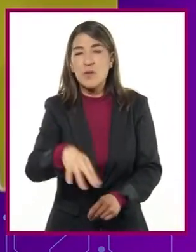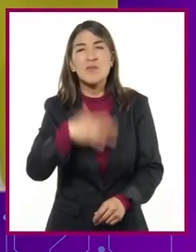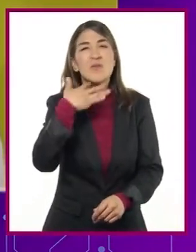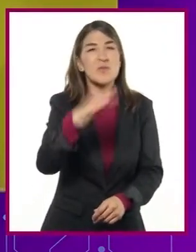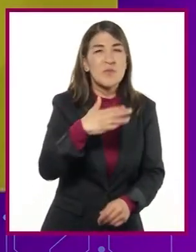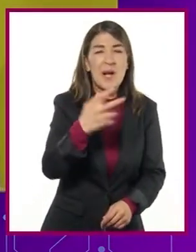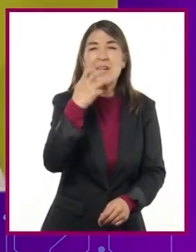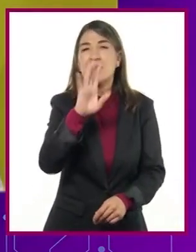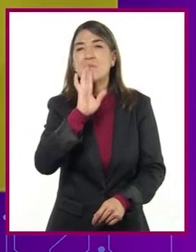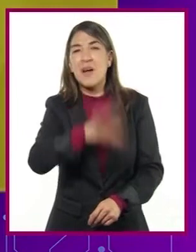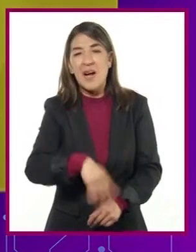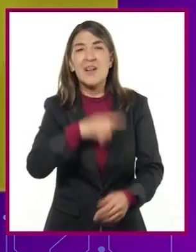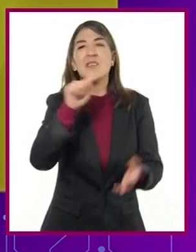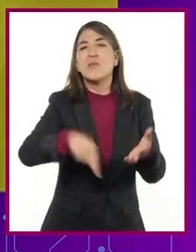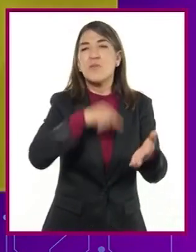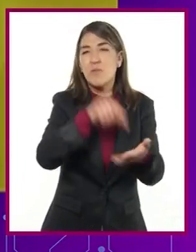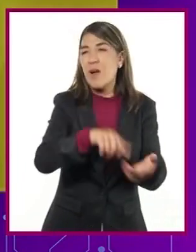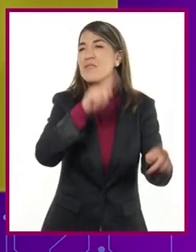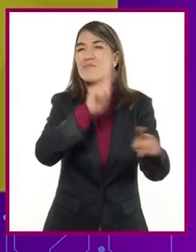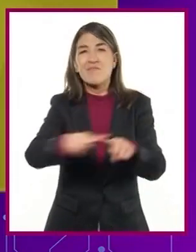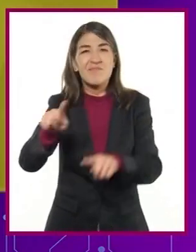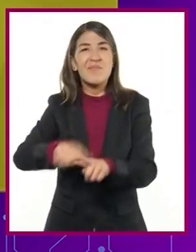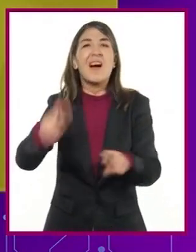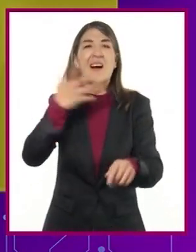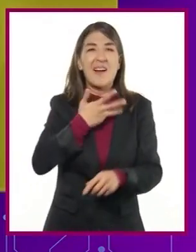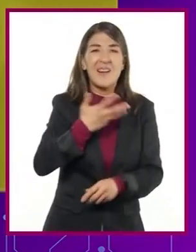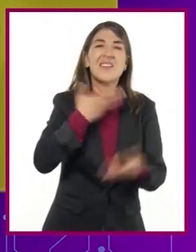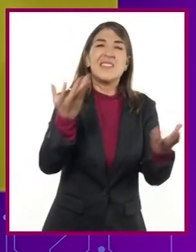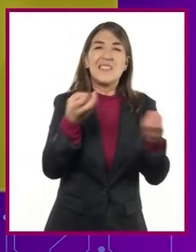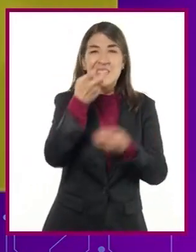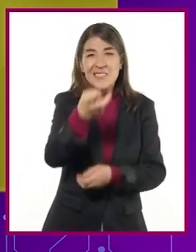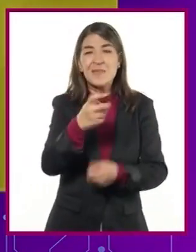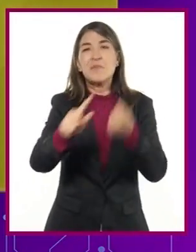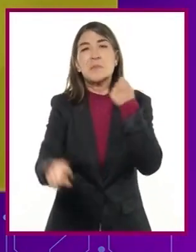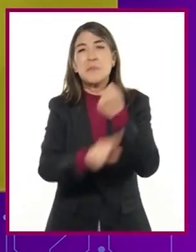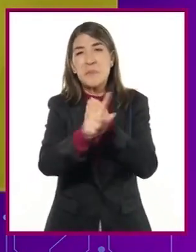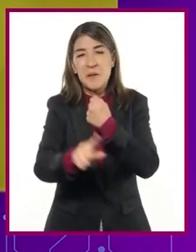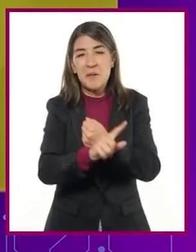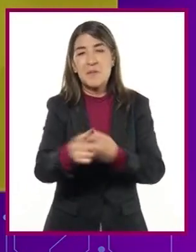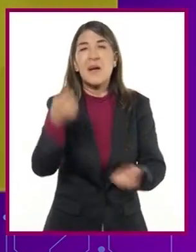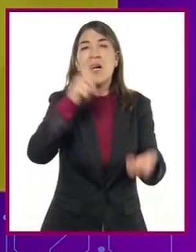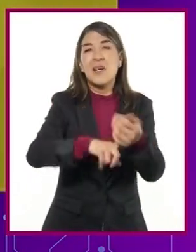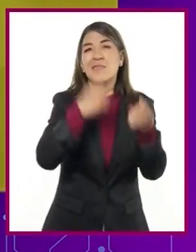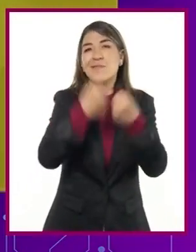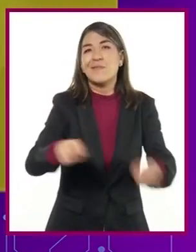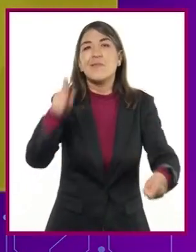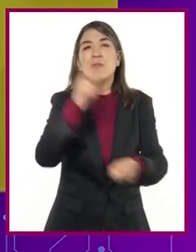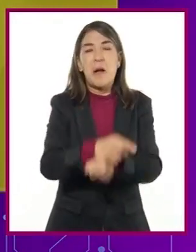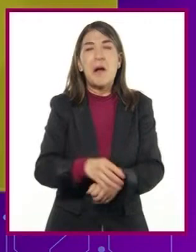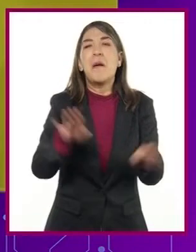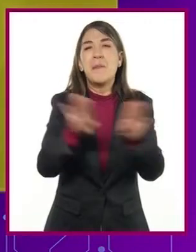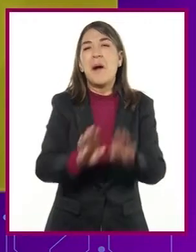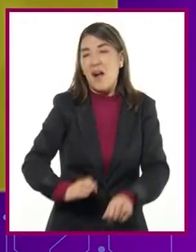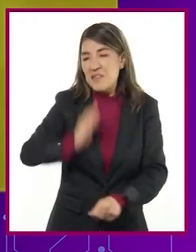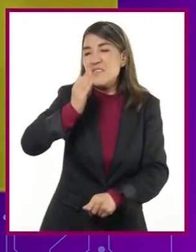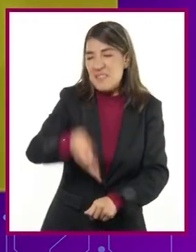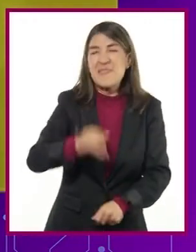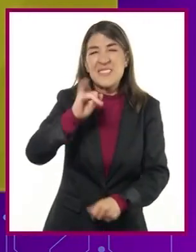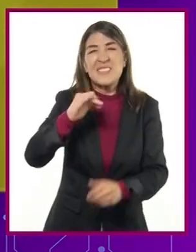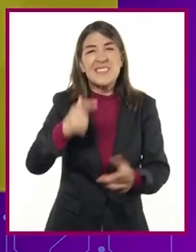diversos lugares, en diversos espacios, y que en muchos de los casos como sociedad lo permitimos y lo